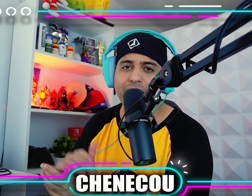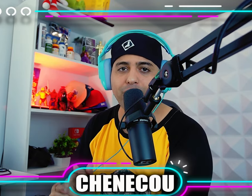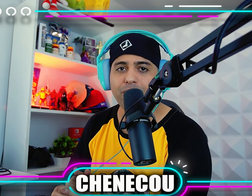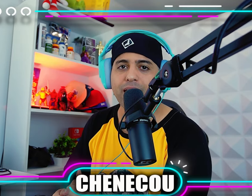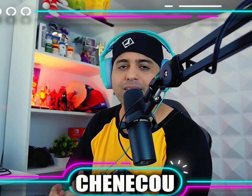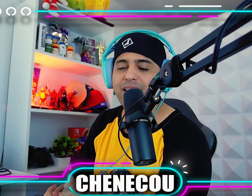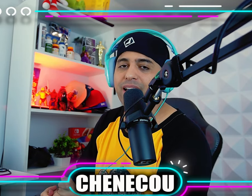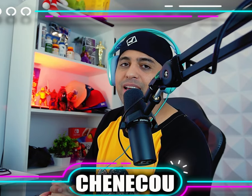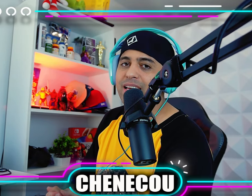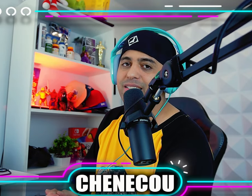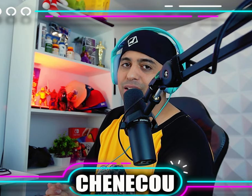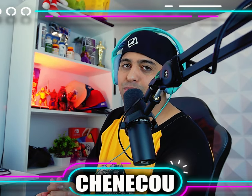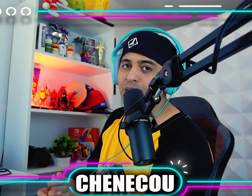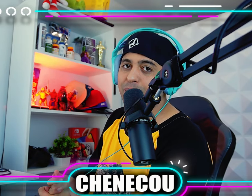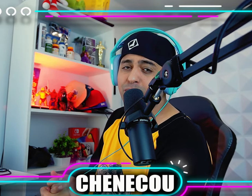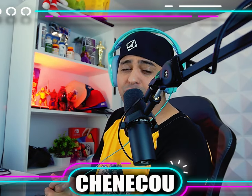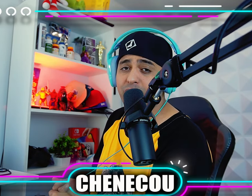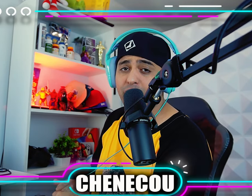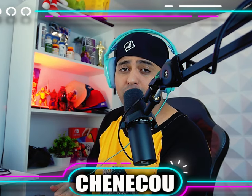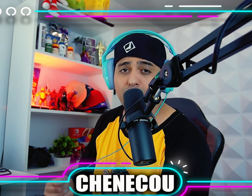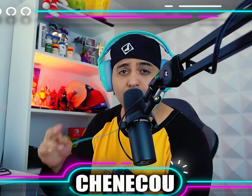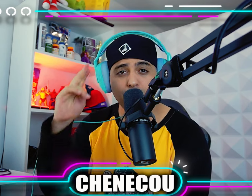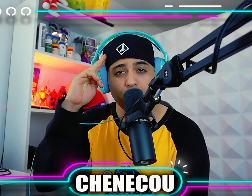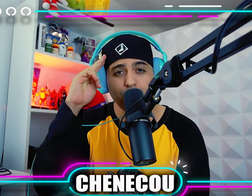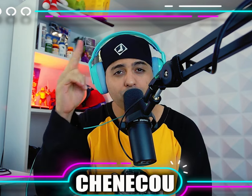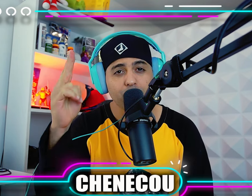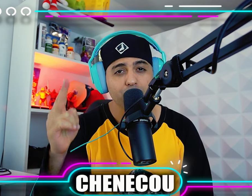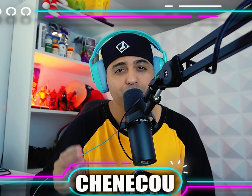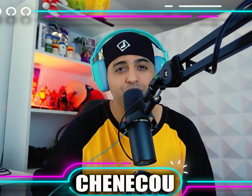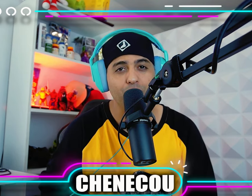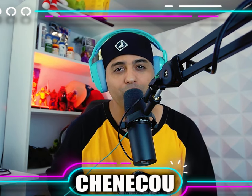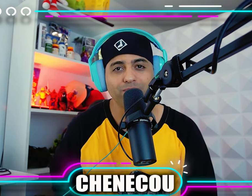va para arriba, así que ya tú chavo, eso es Xeneco Show.